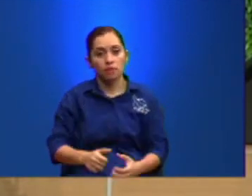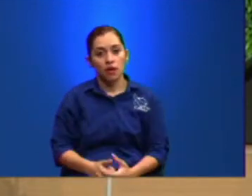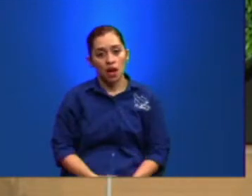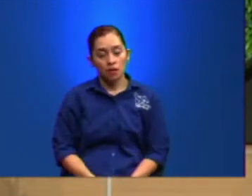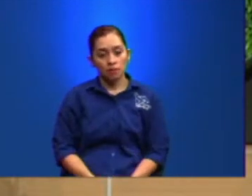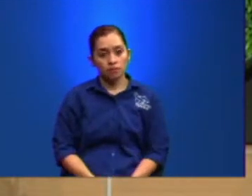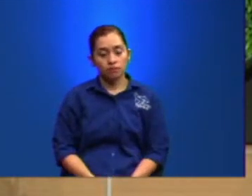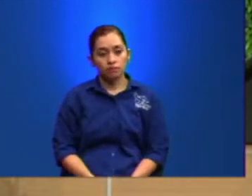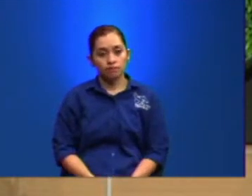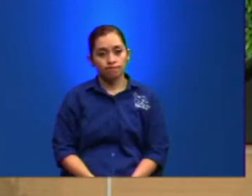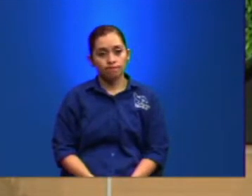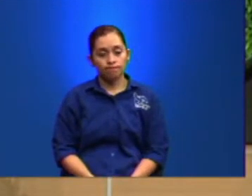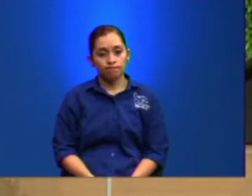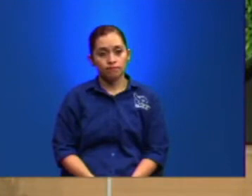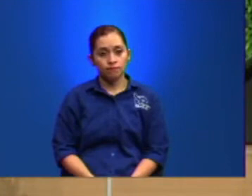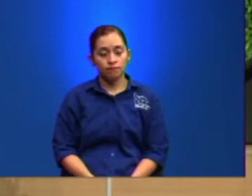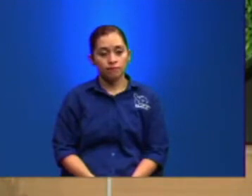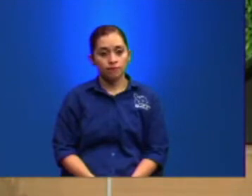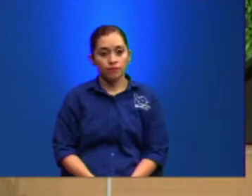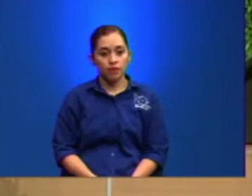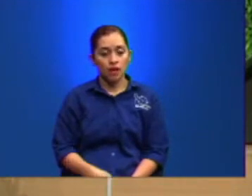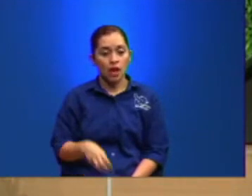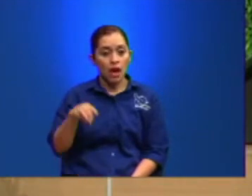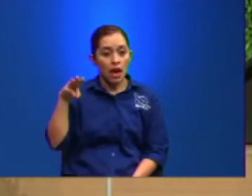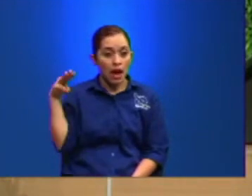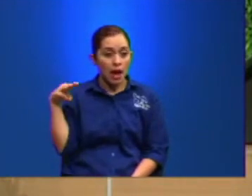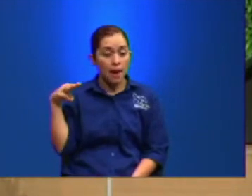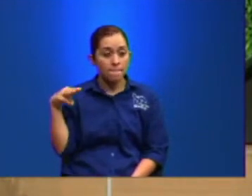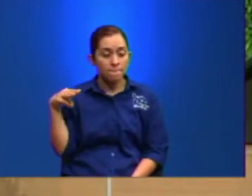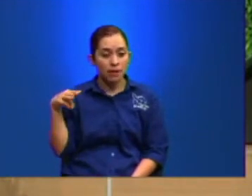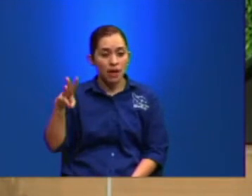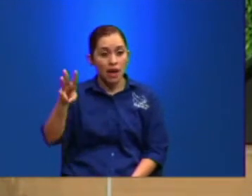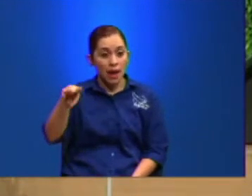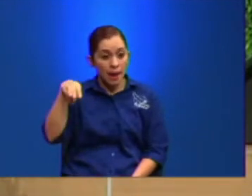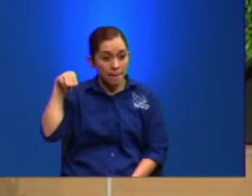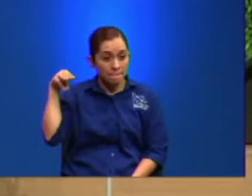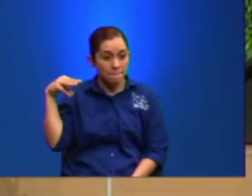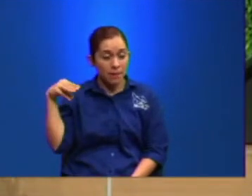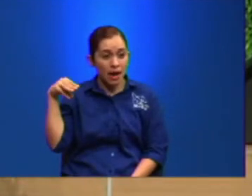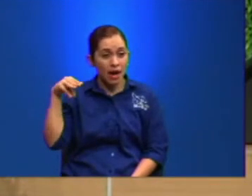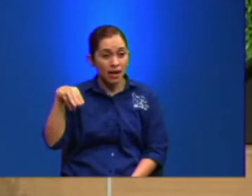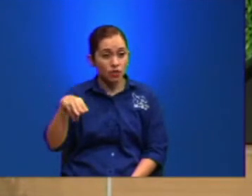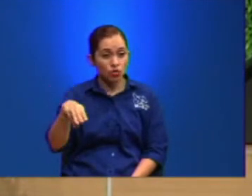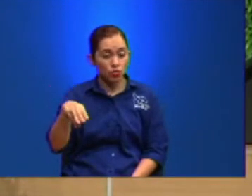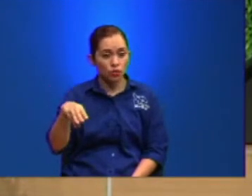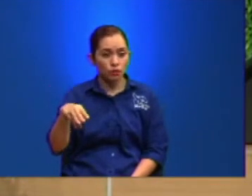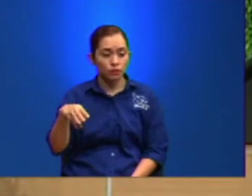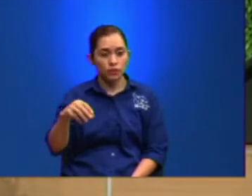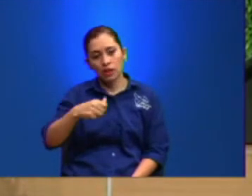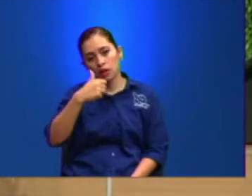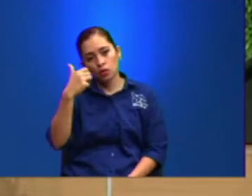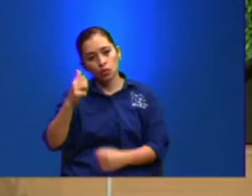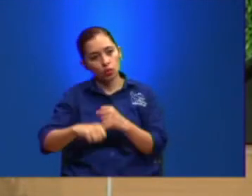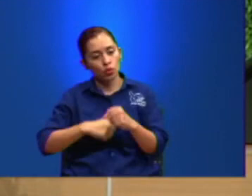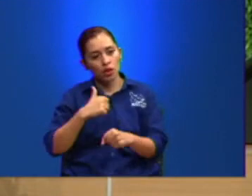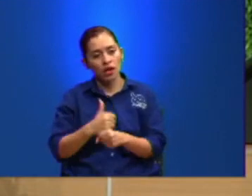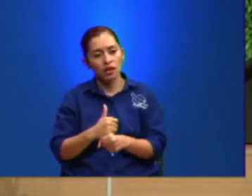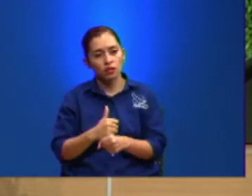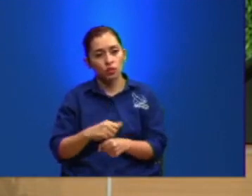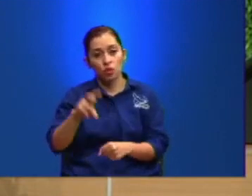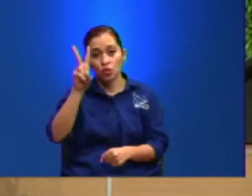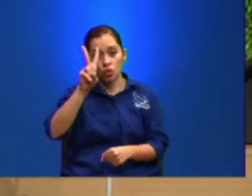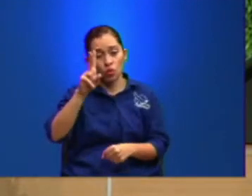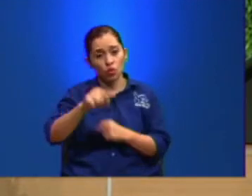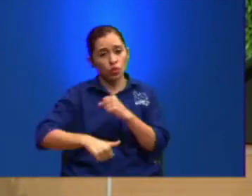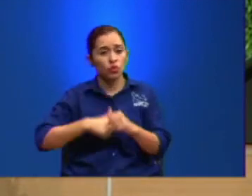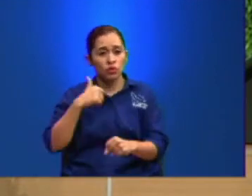en marzo del otro año cumple unos dos años completos verdad bueno aquí en guatemala porque es que guatemala